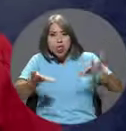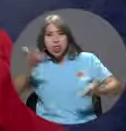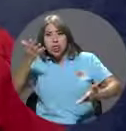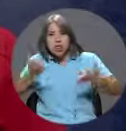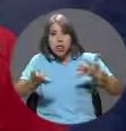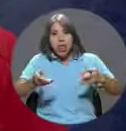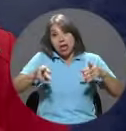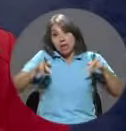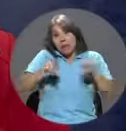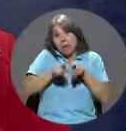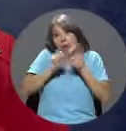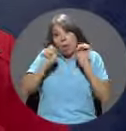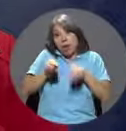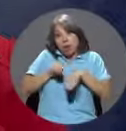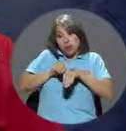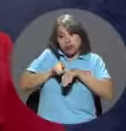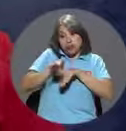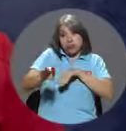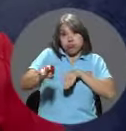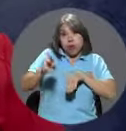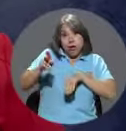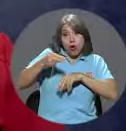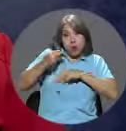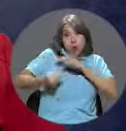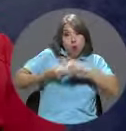la predisposición genética.